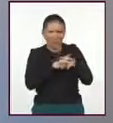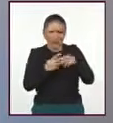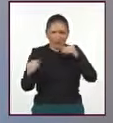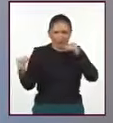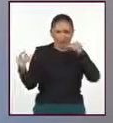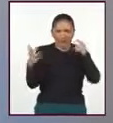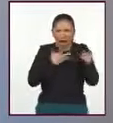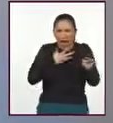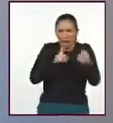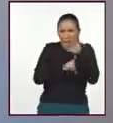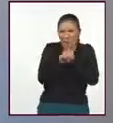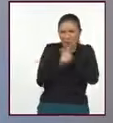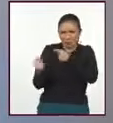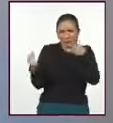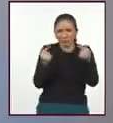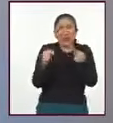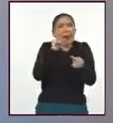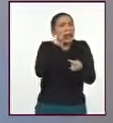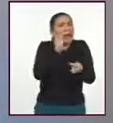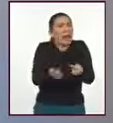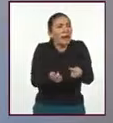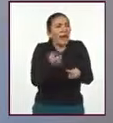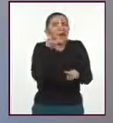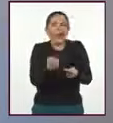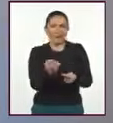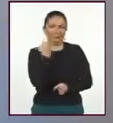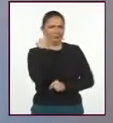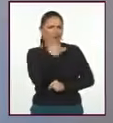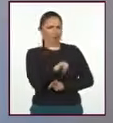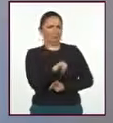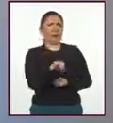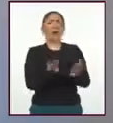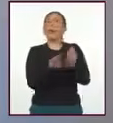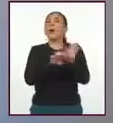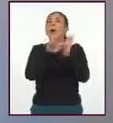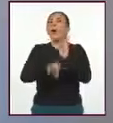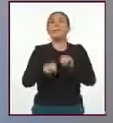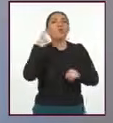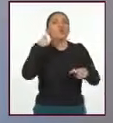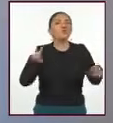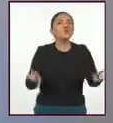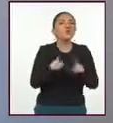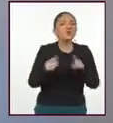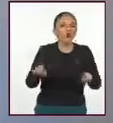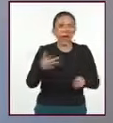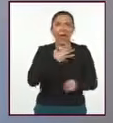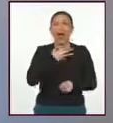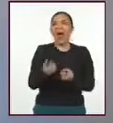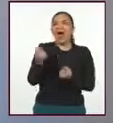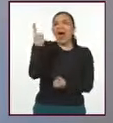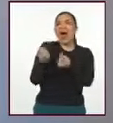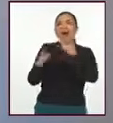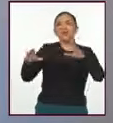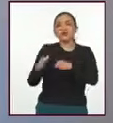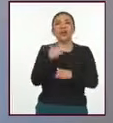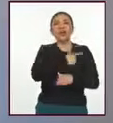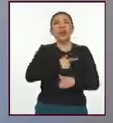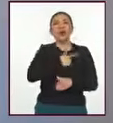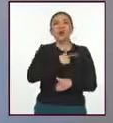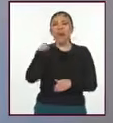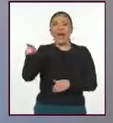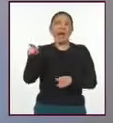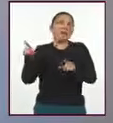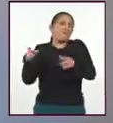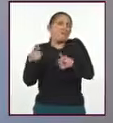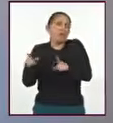pelearse, y con cosas que realmente son absurdas, como en la música. Ciertos géneros en los cuales le hacen burla, hay